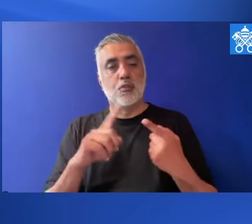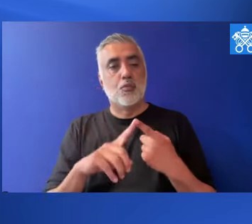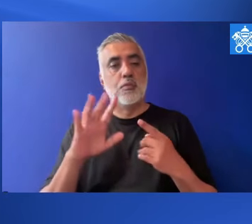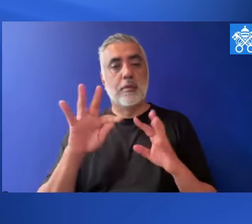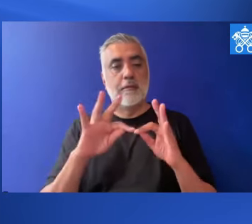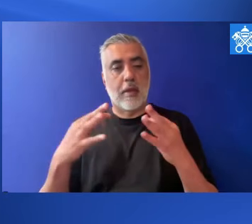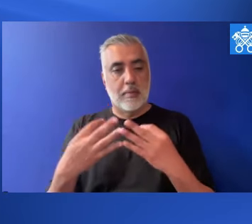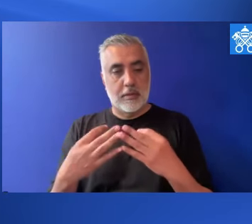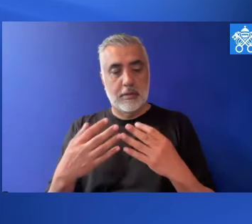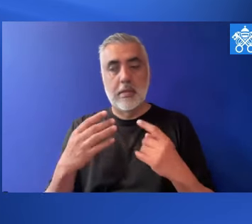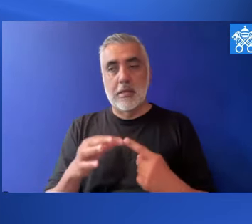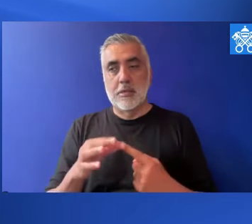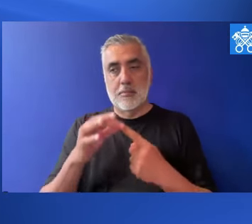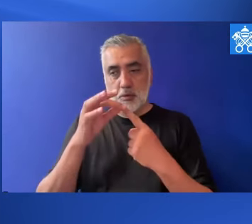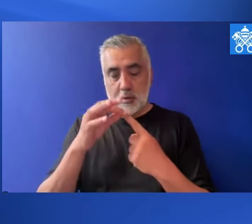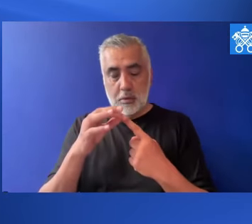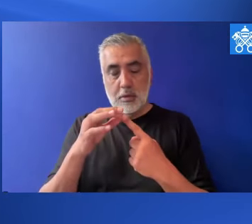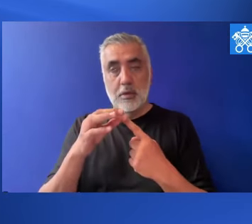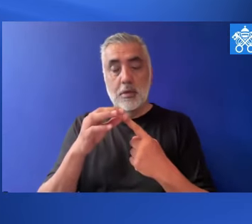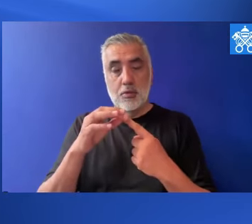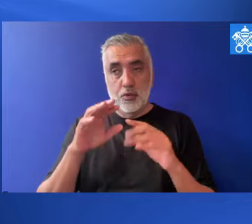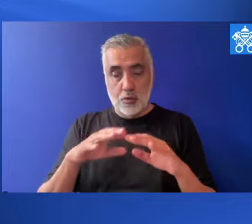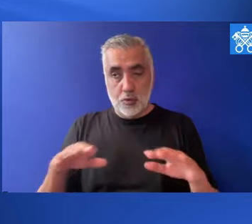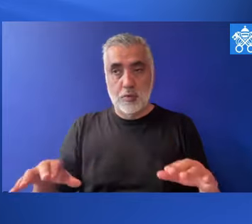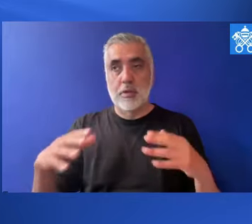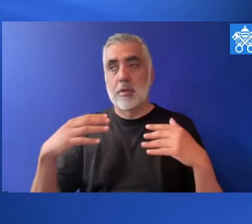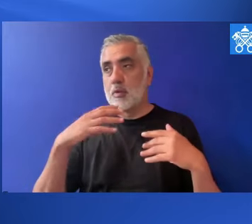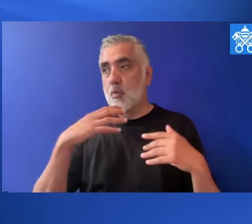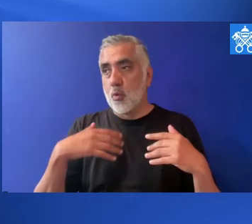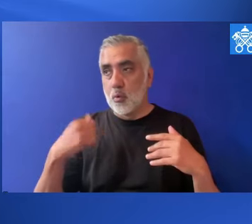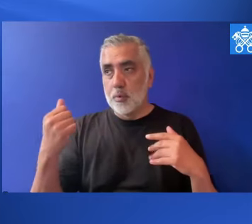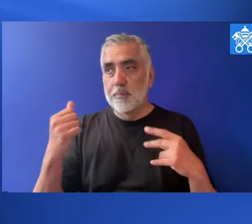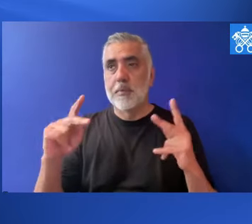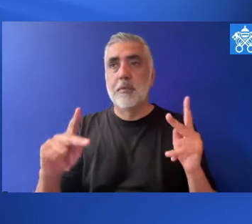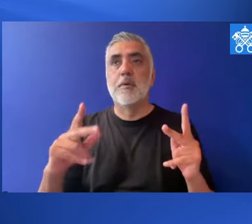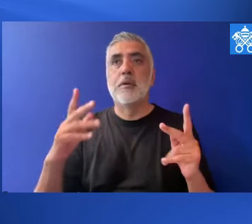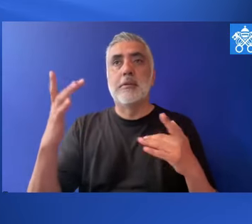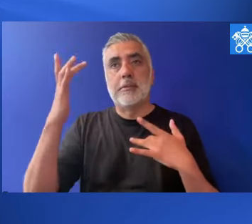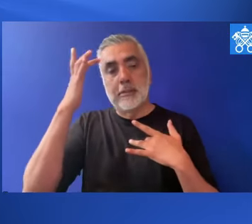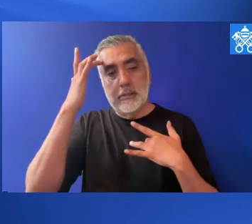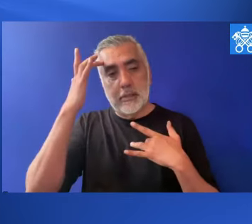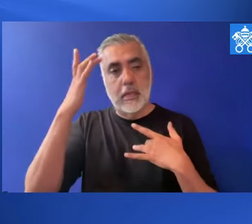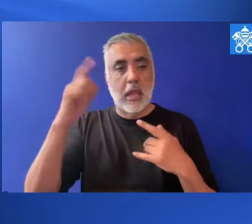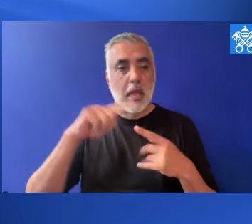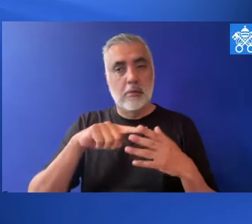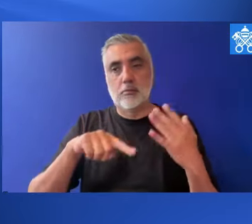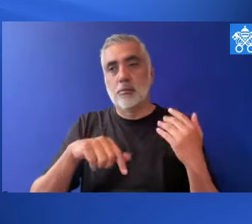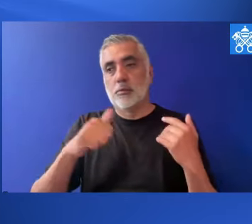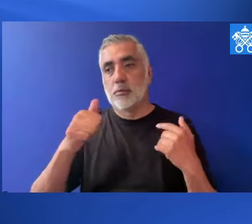familiares, especialmente a los niños y a los ancianos, a los enfermos y a cuantos